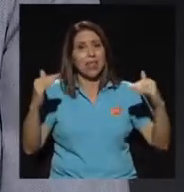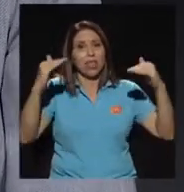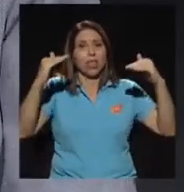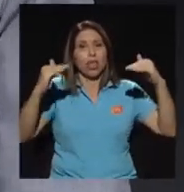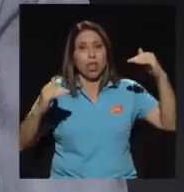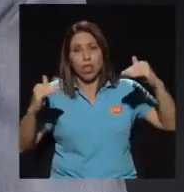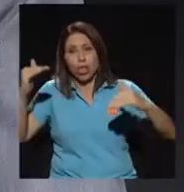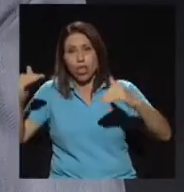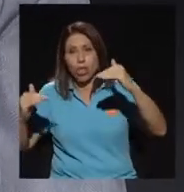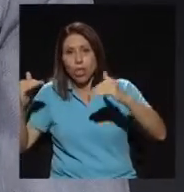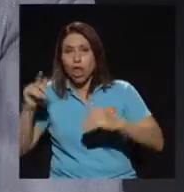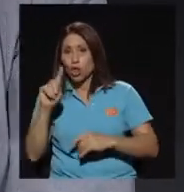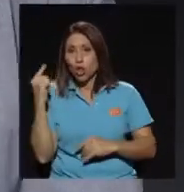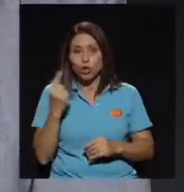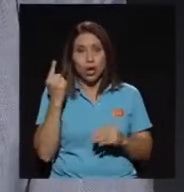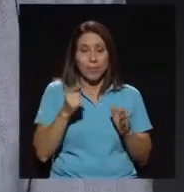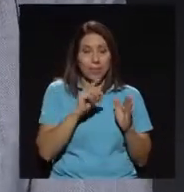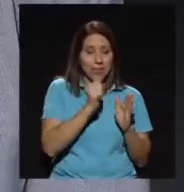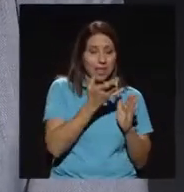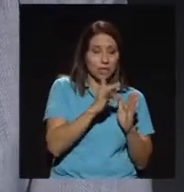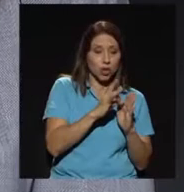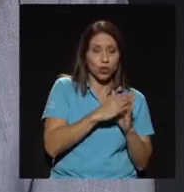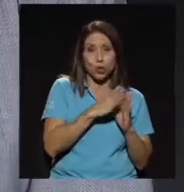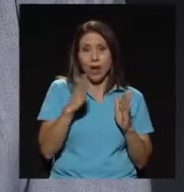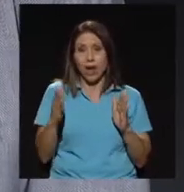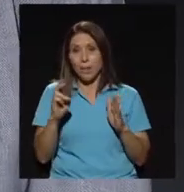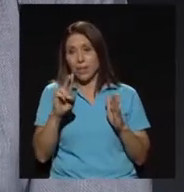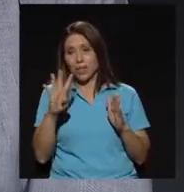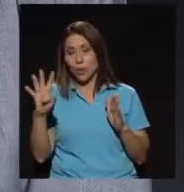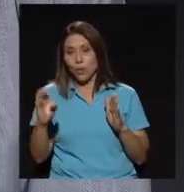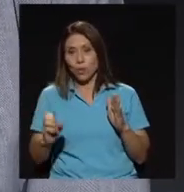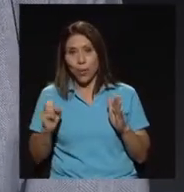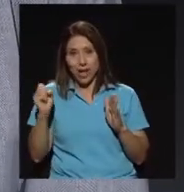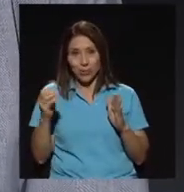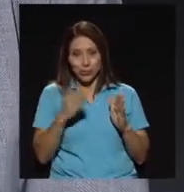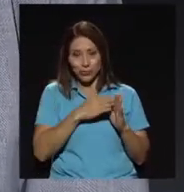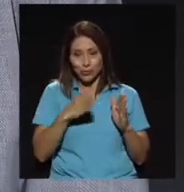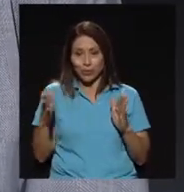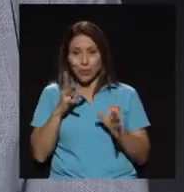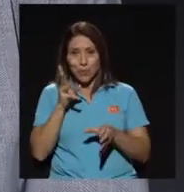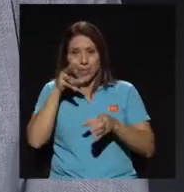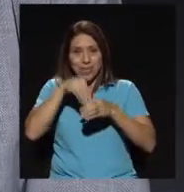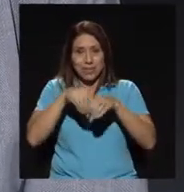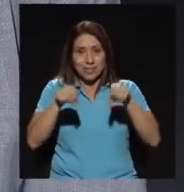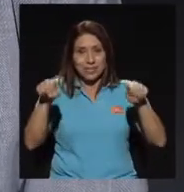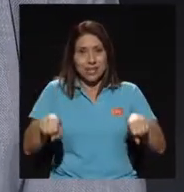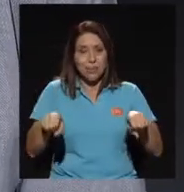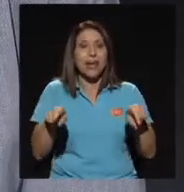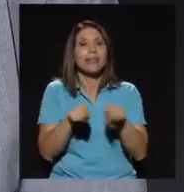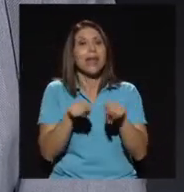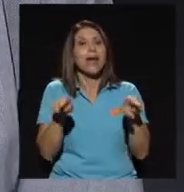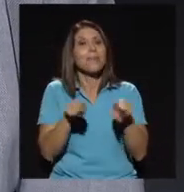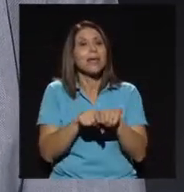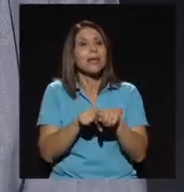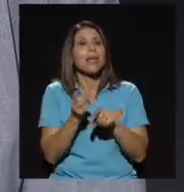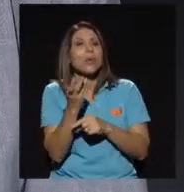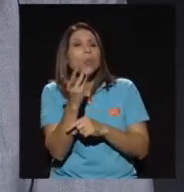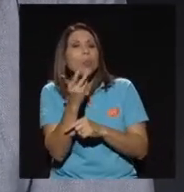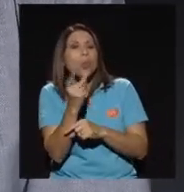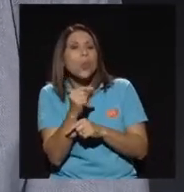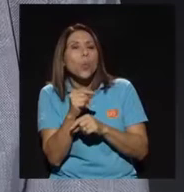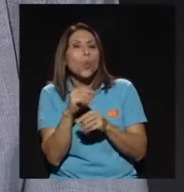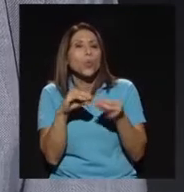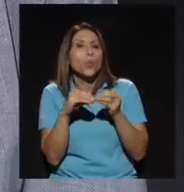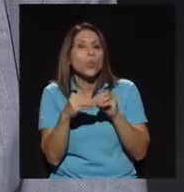chicos de 18 a 24 años que logramos meter en el sistema, sino también en la cantidad de sedes y su